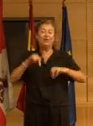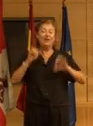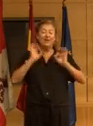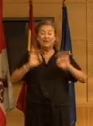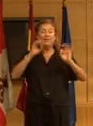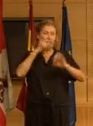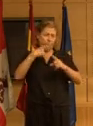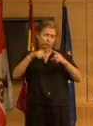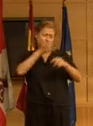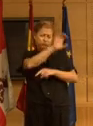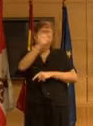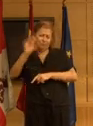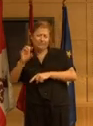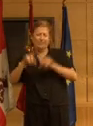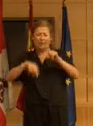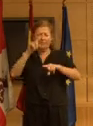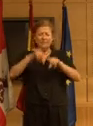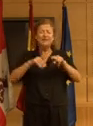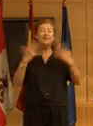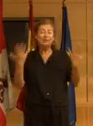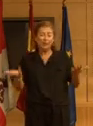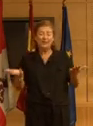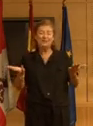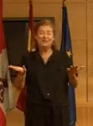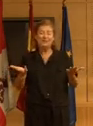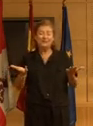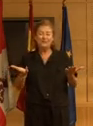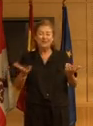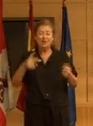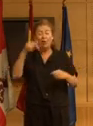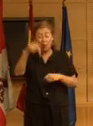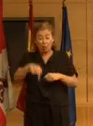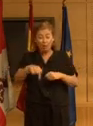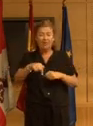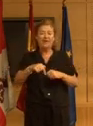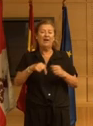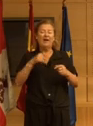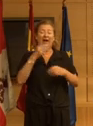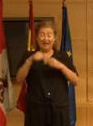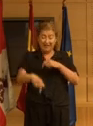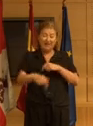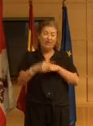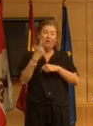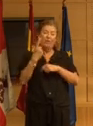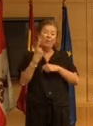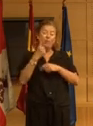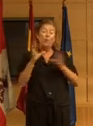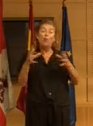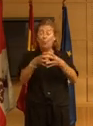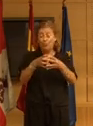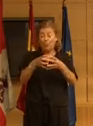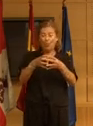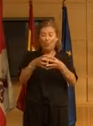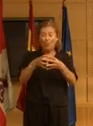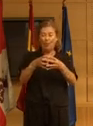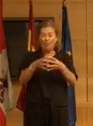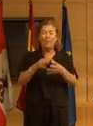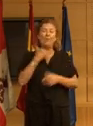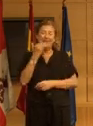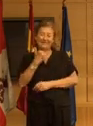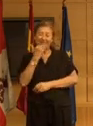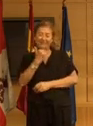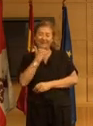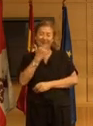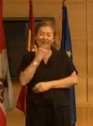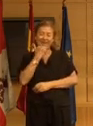de varias comunidades autónomas, con lo cual hoy vamos a tener aquí un, digamos, un grupo bastante